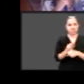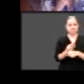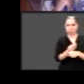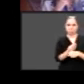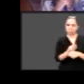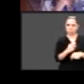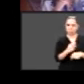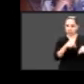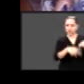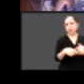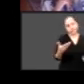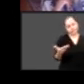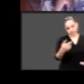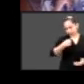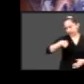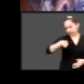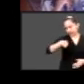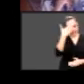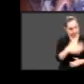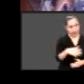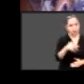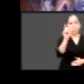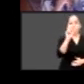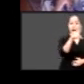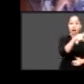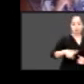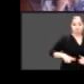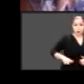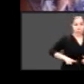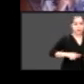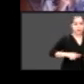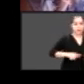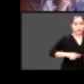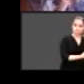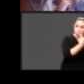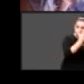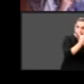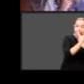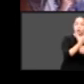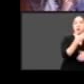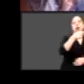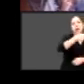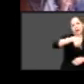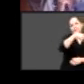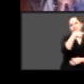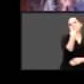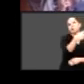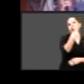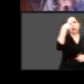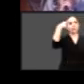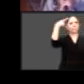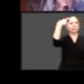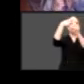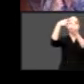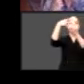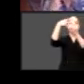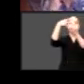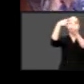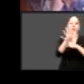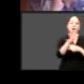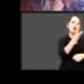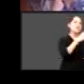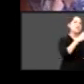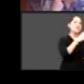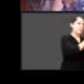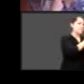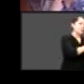administración hace cambios de acuerdo a lo que se ha propuesto alcanzar en el país sin embargo nosotros consideramos